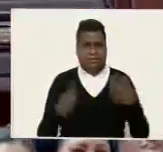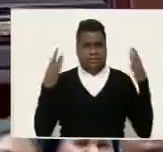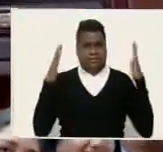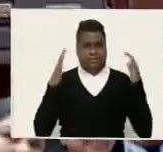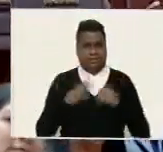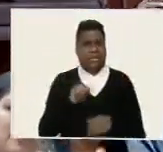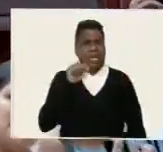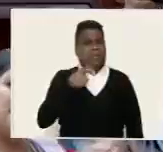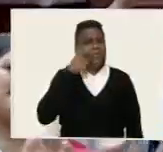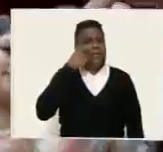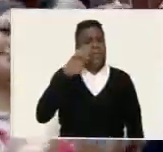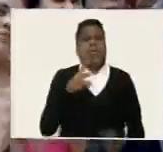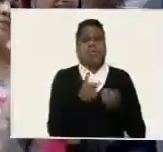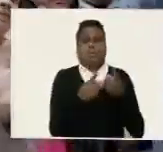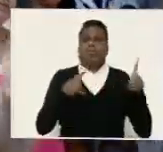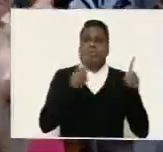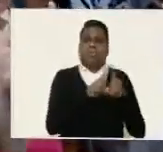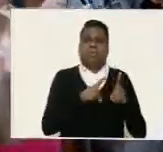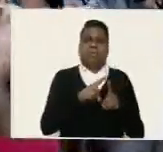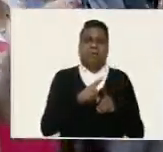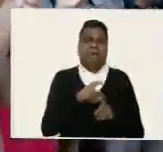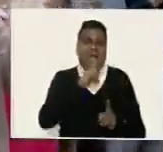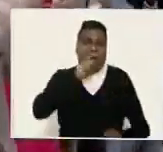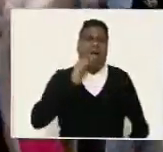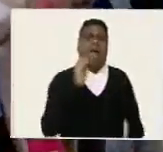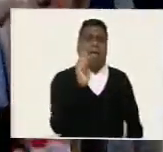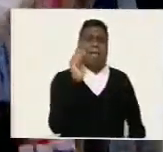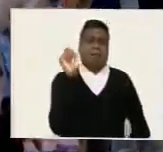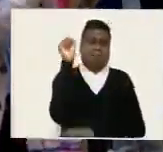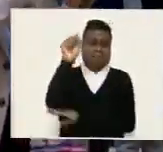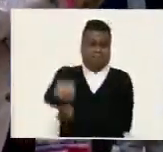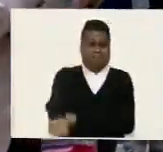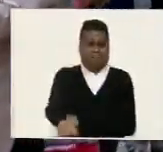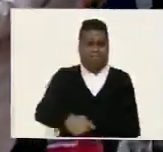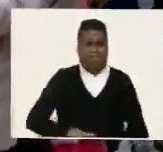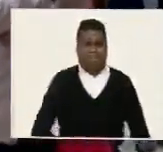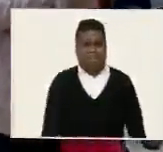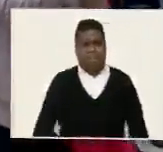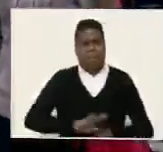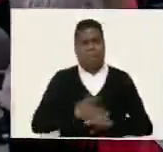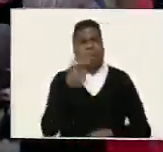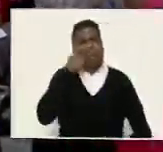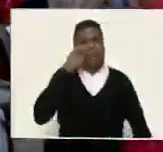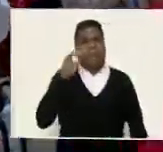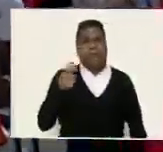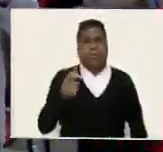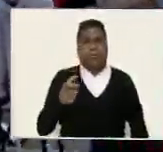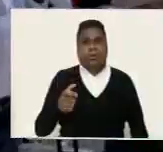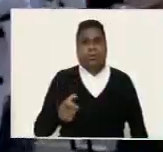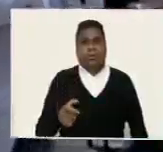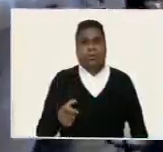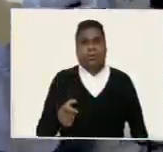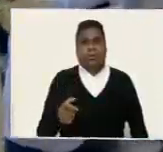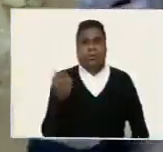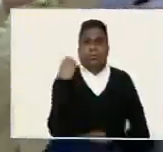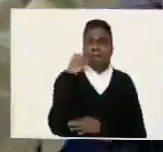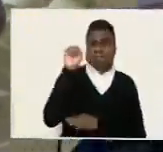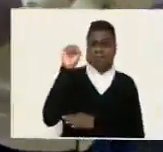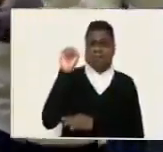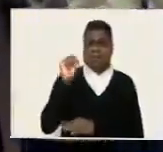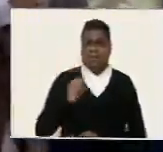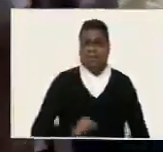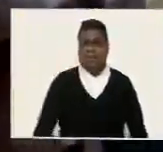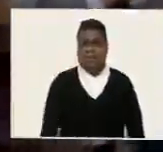Este pueblo digno jamás se dejará de derrotar, porque este pueblo está alimentado con el ideario